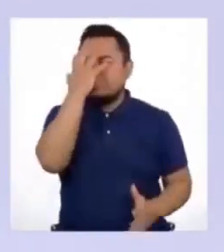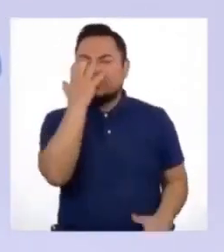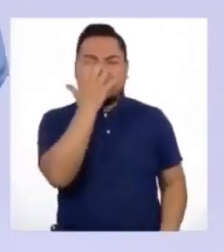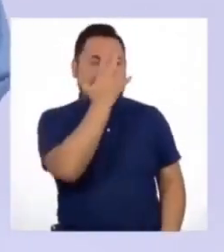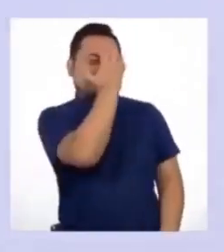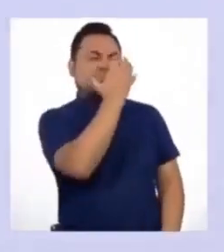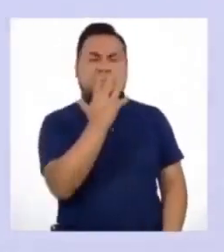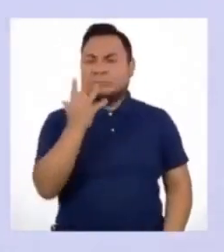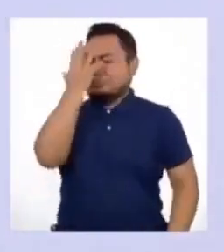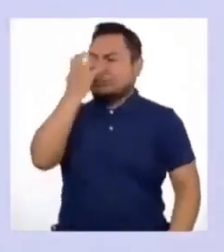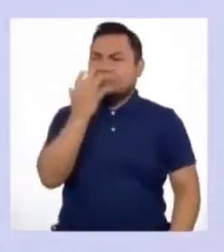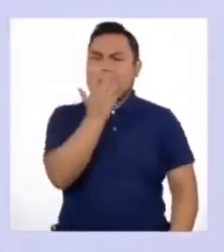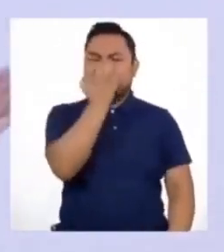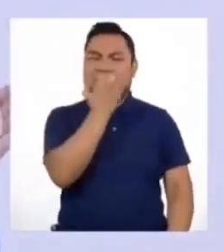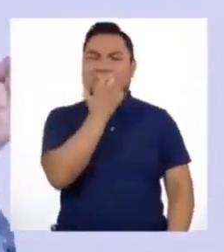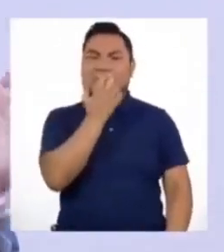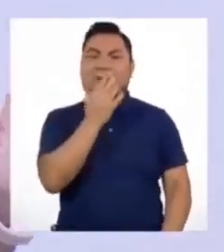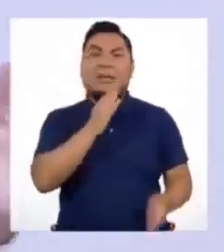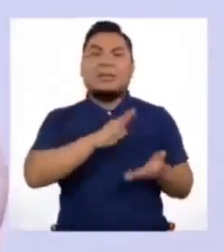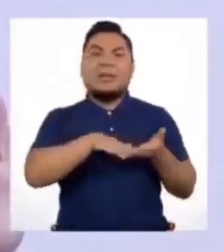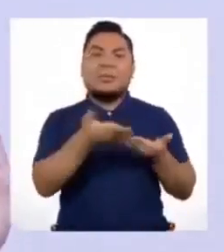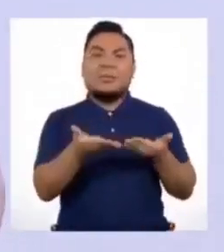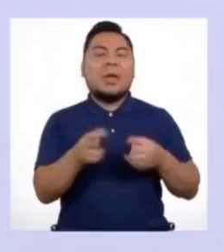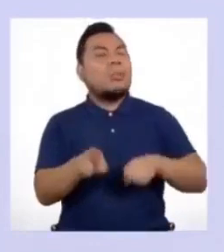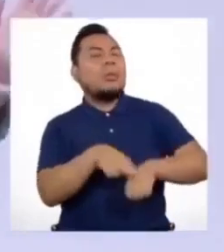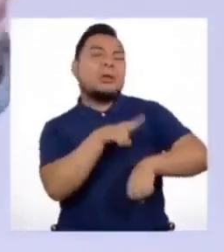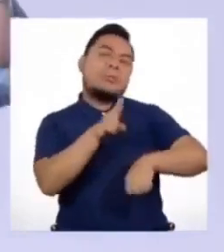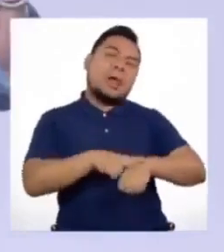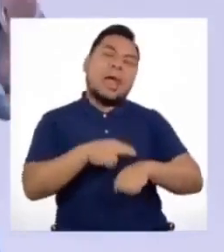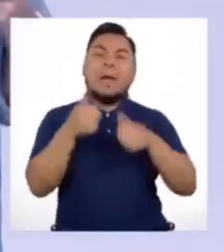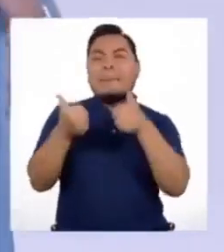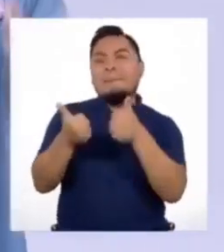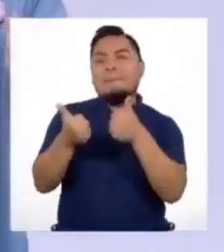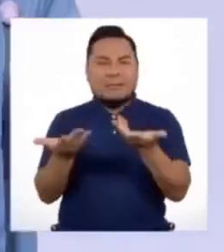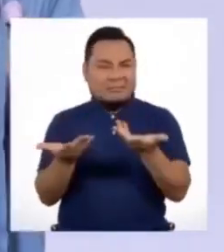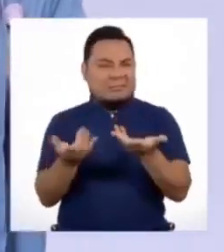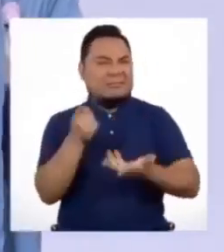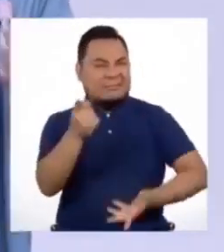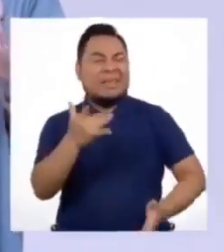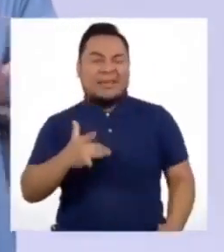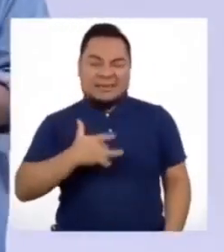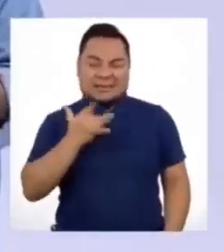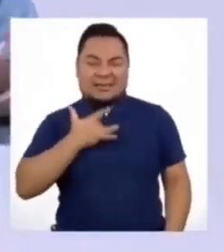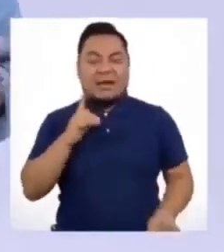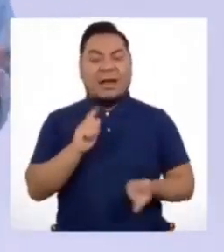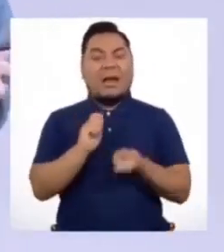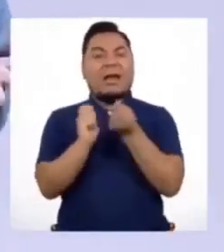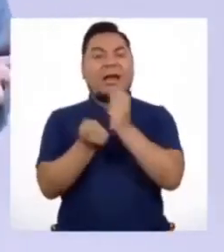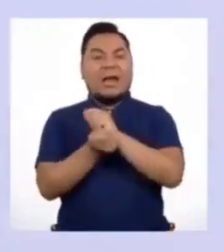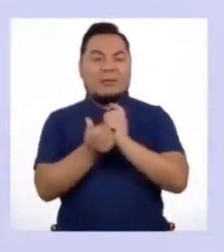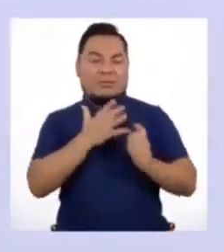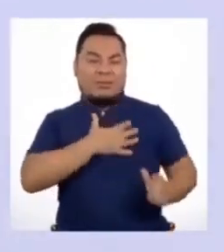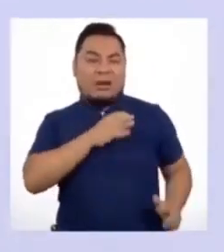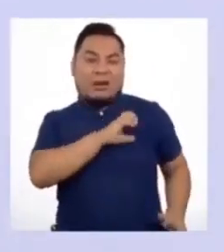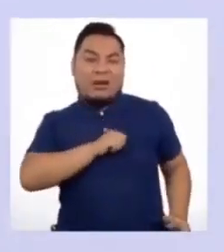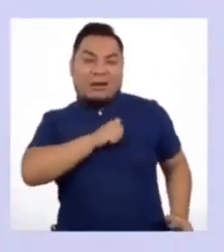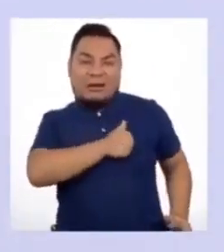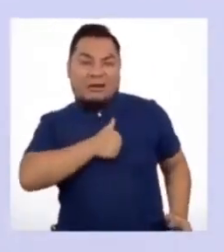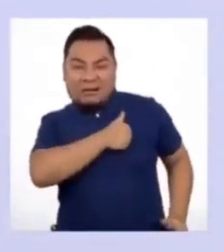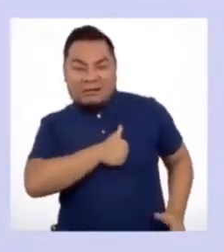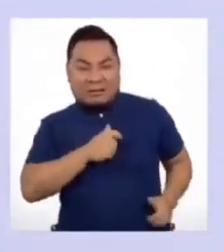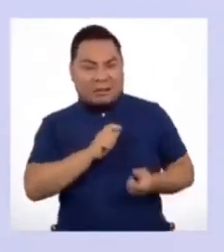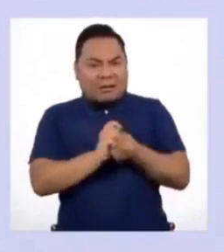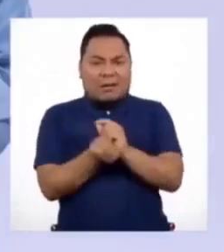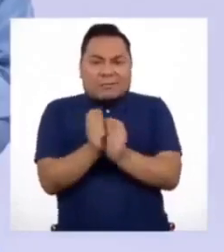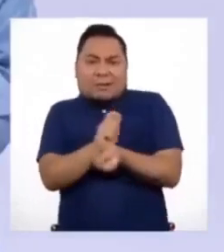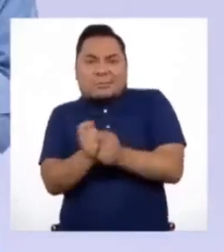y en un rato después todo parece muy normal y todo bien? Así que van experimentando cambios de humor sin motivo aparente y también van